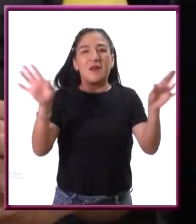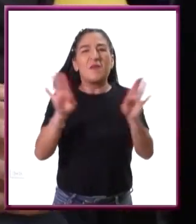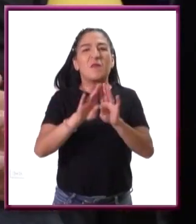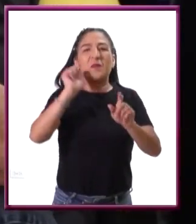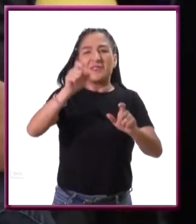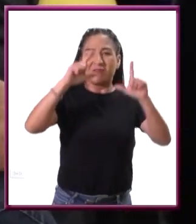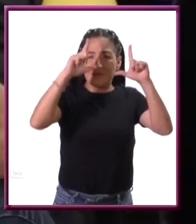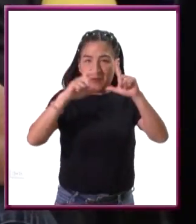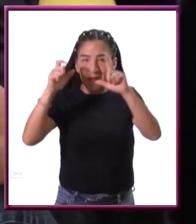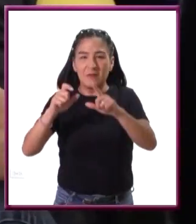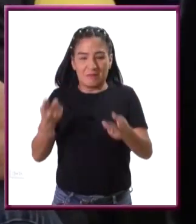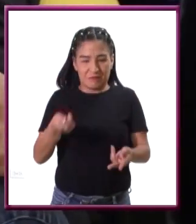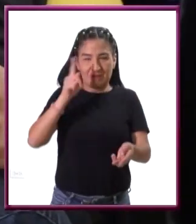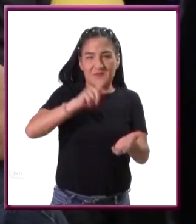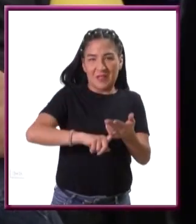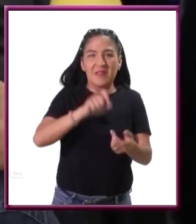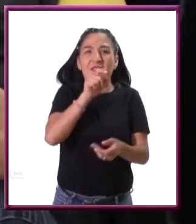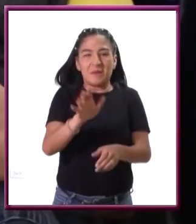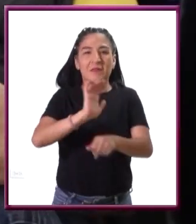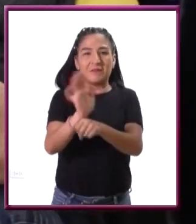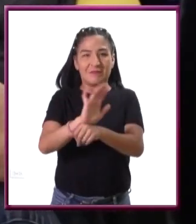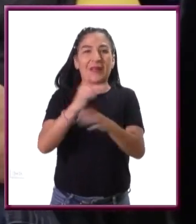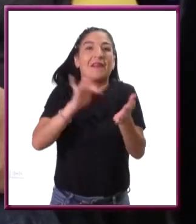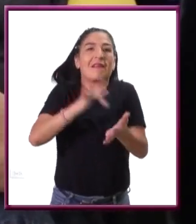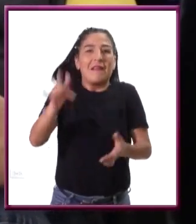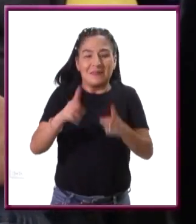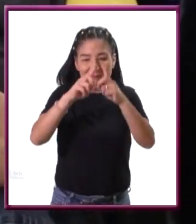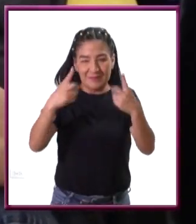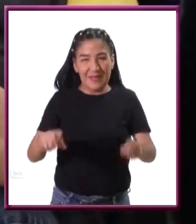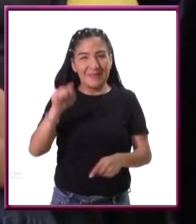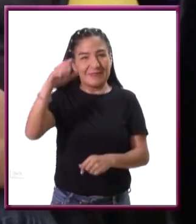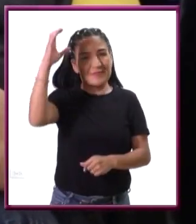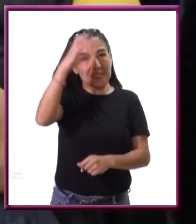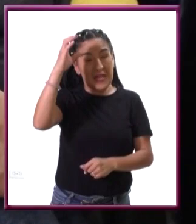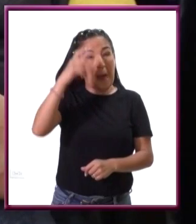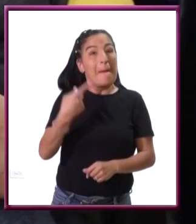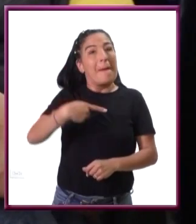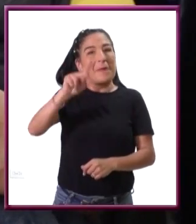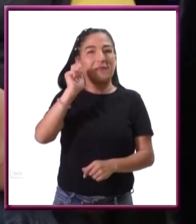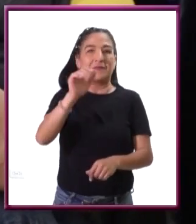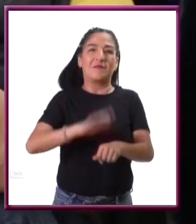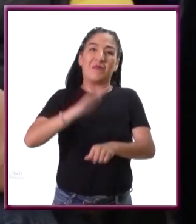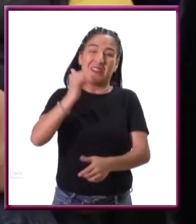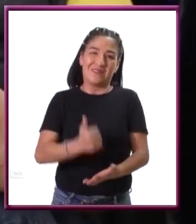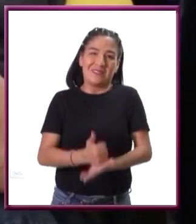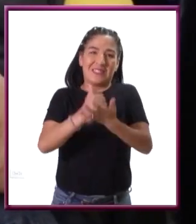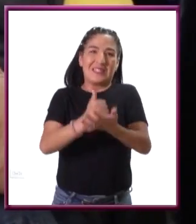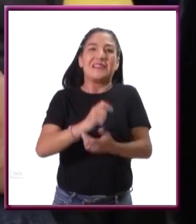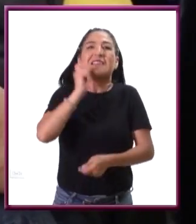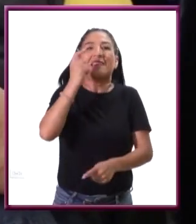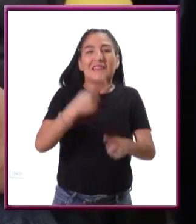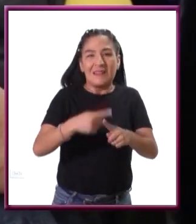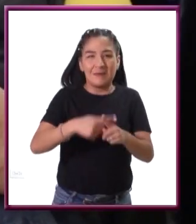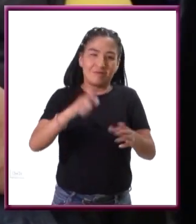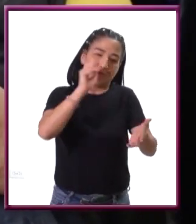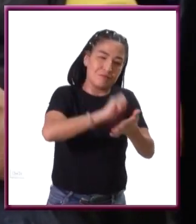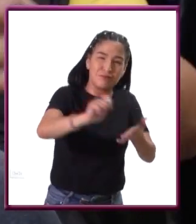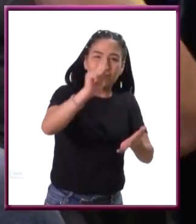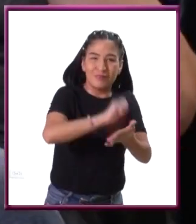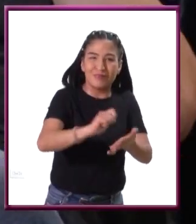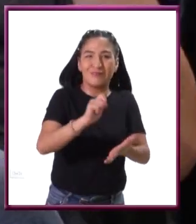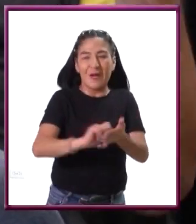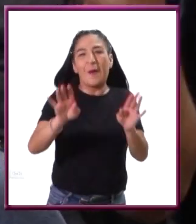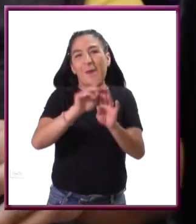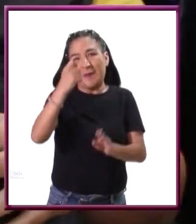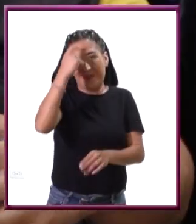se han desarrollado gracias a la ciencia. Pero los que necesitarían más de su ayuda serían los escritores de guiones. Luego se les